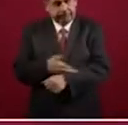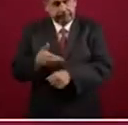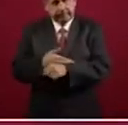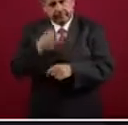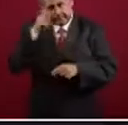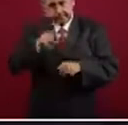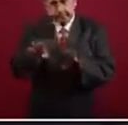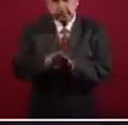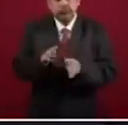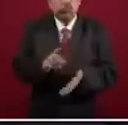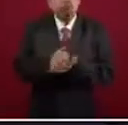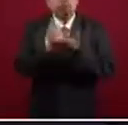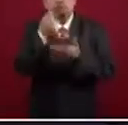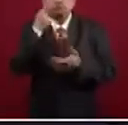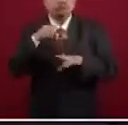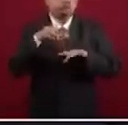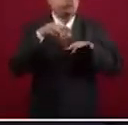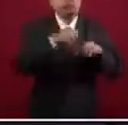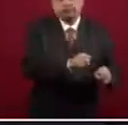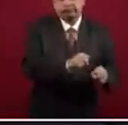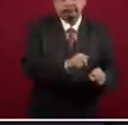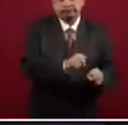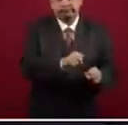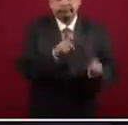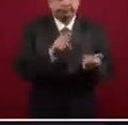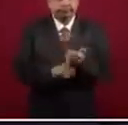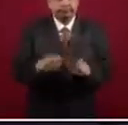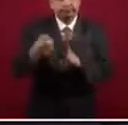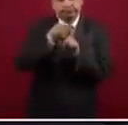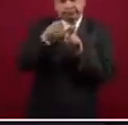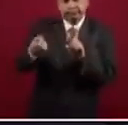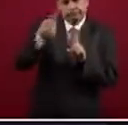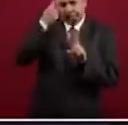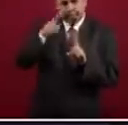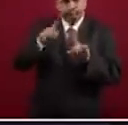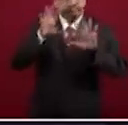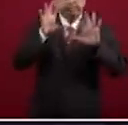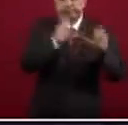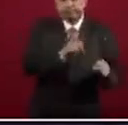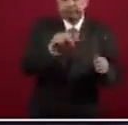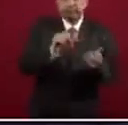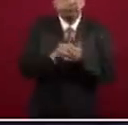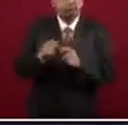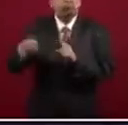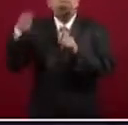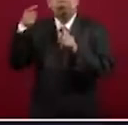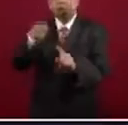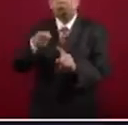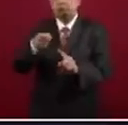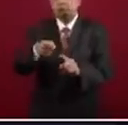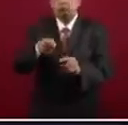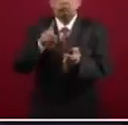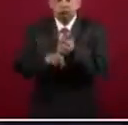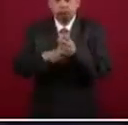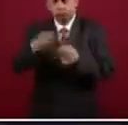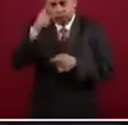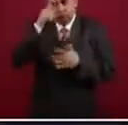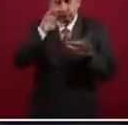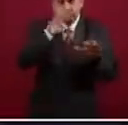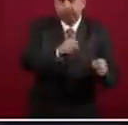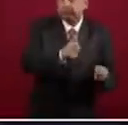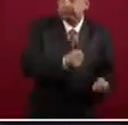y concretar una orden de detención con fines de extradición